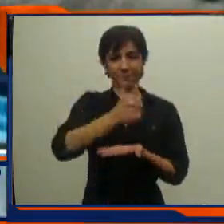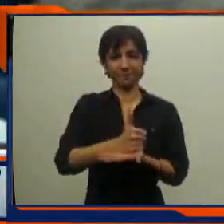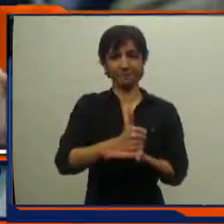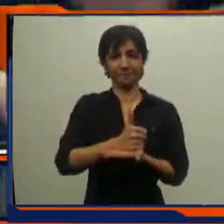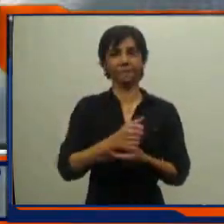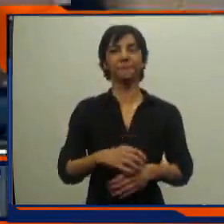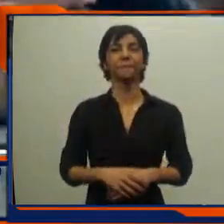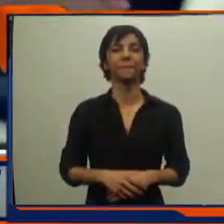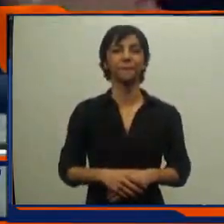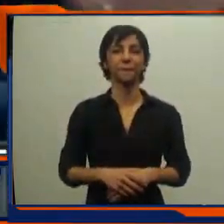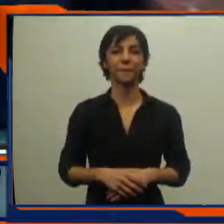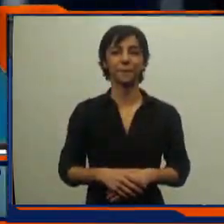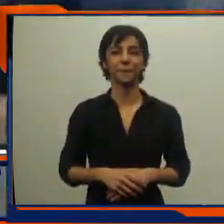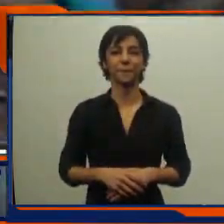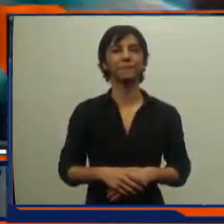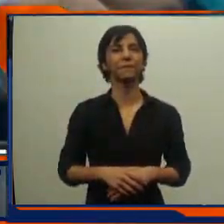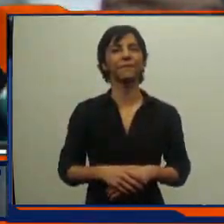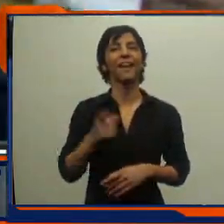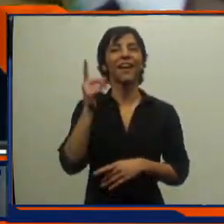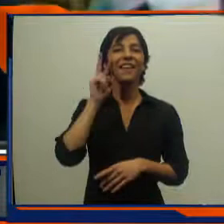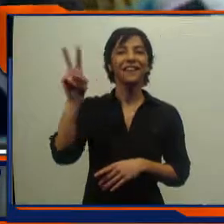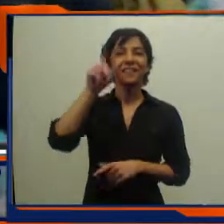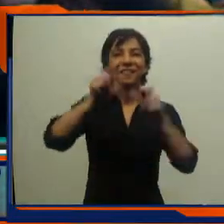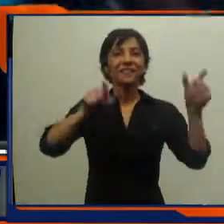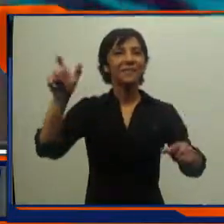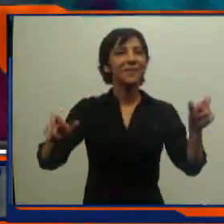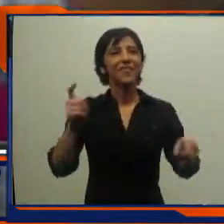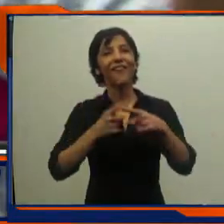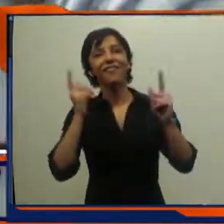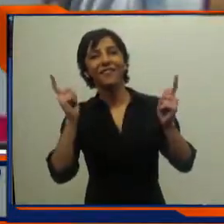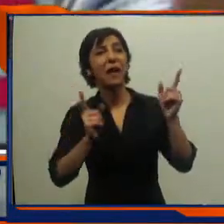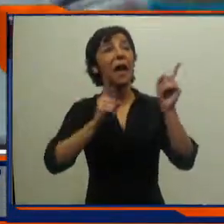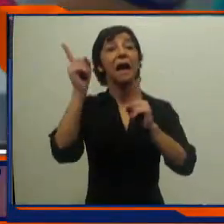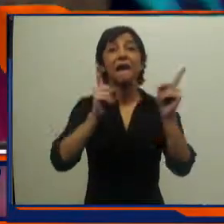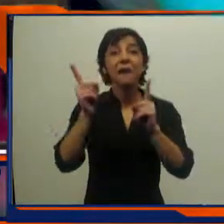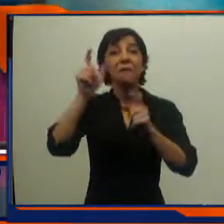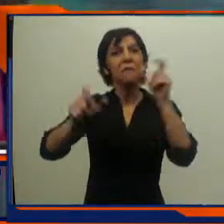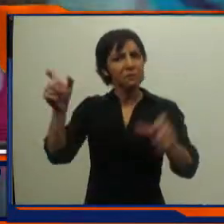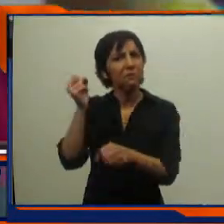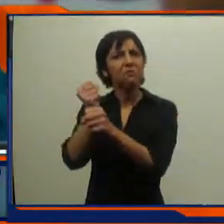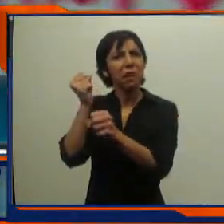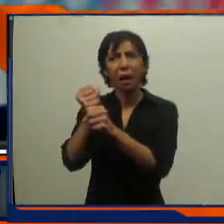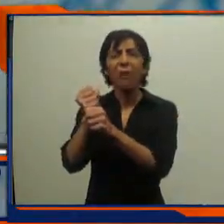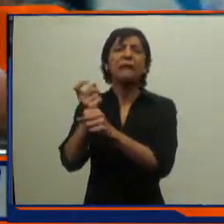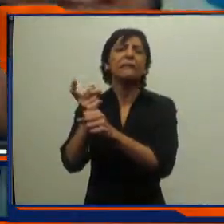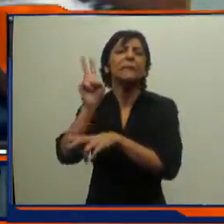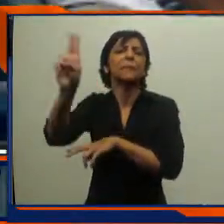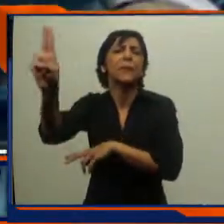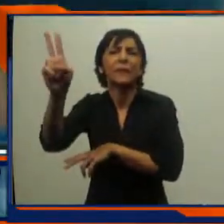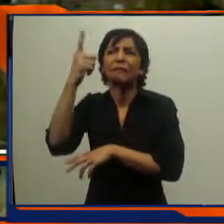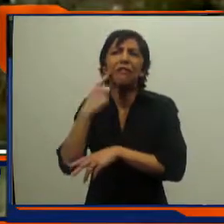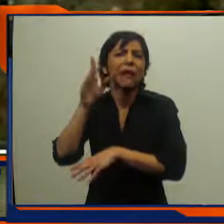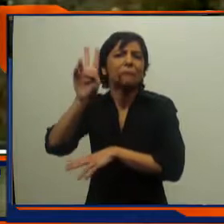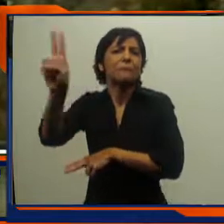los jugadores y el festejo. La gente, muchos de ellos trabajadores que se han pedido el día especialmente para darle la bienvenida a